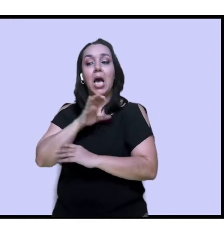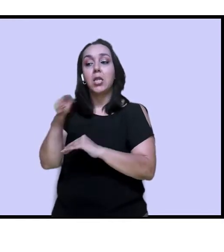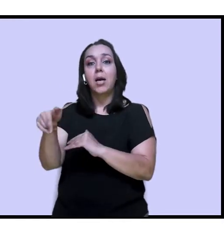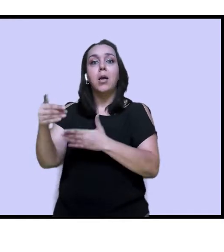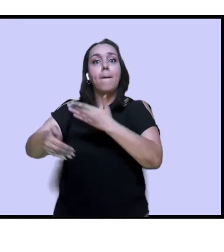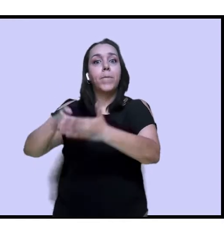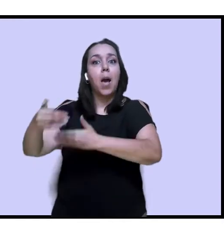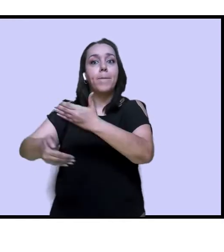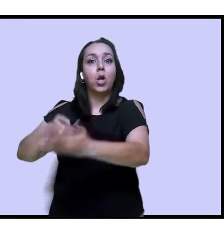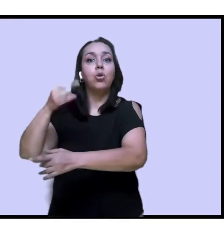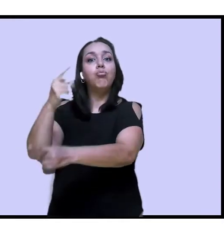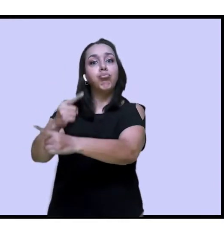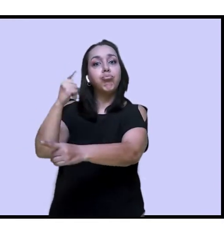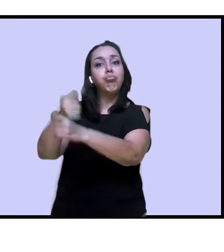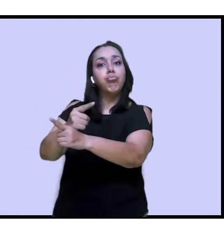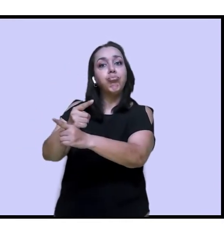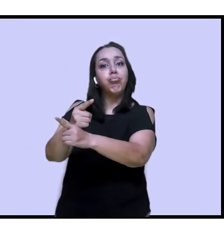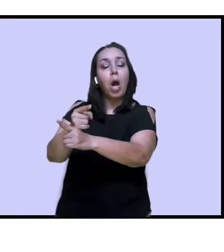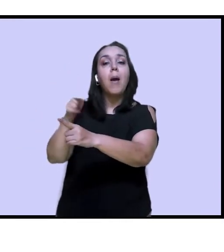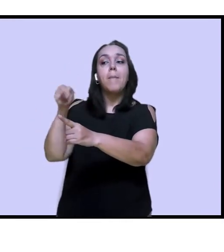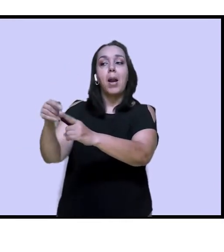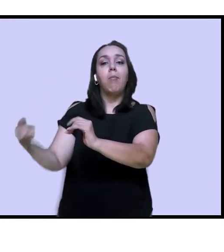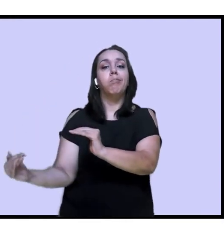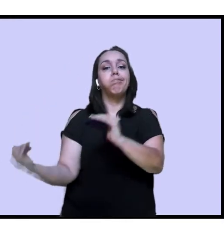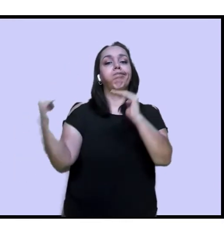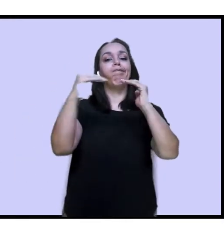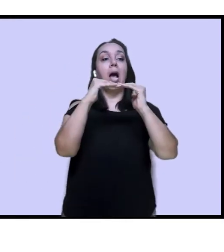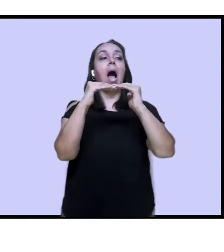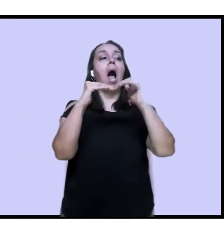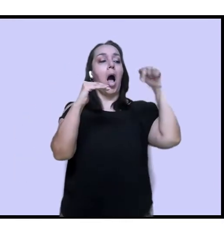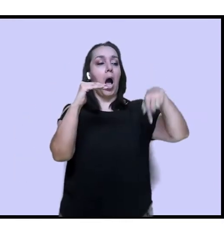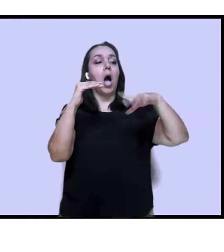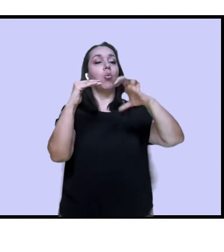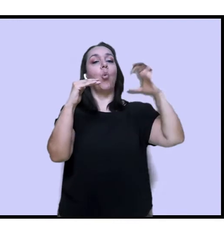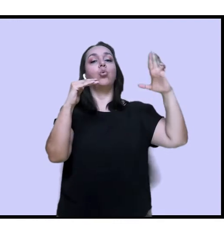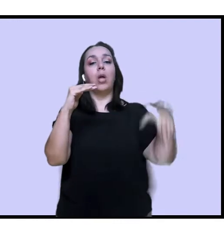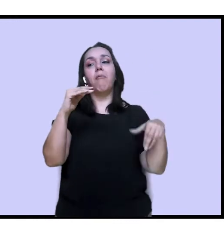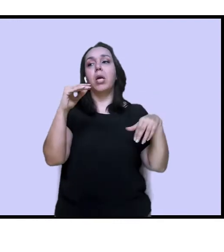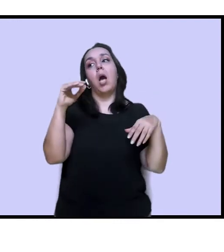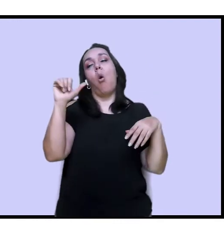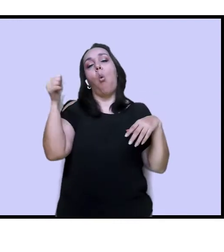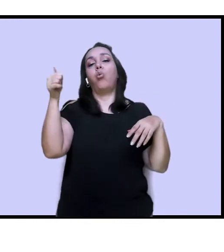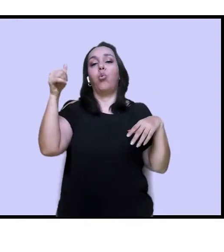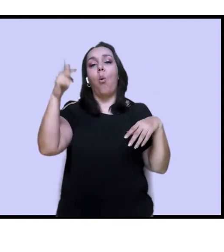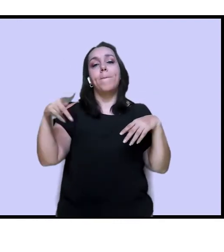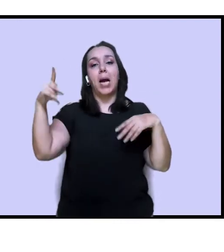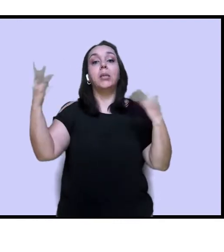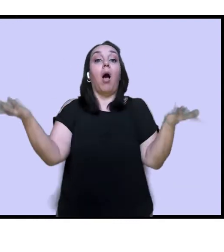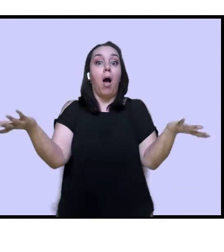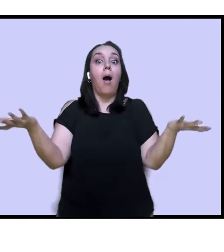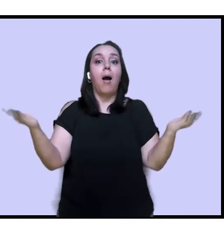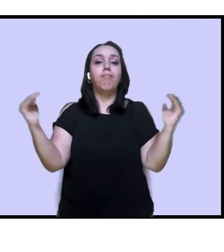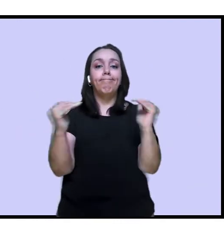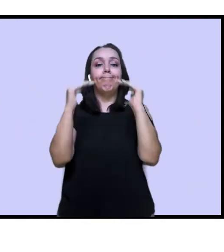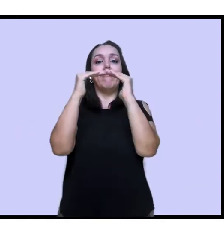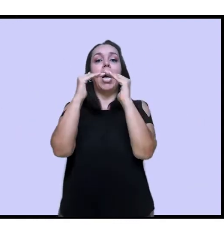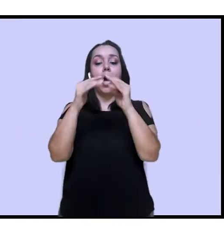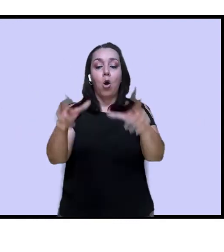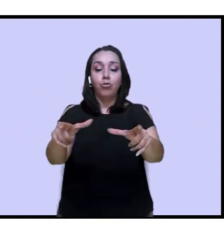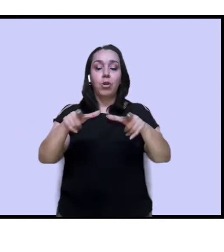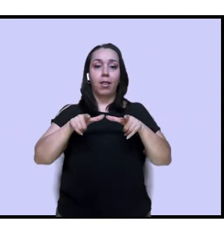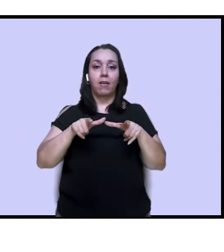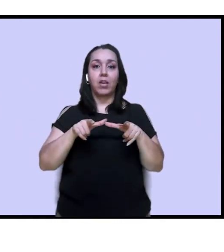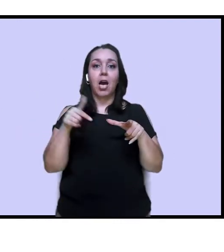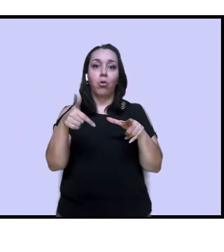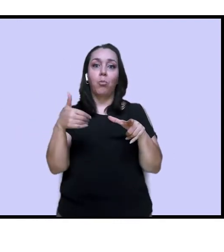se hacen los procesos correspondientes para la convalidación, o bien llevan el certificado. Y